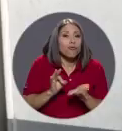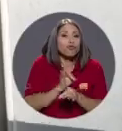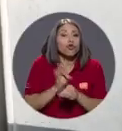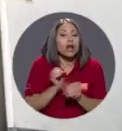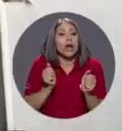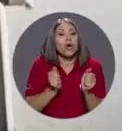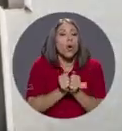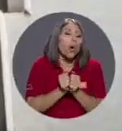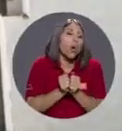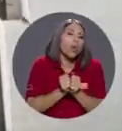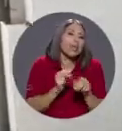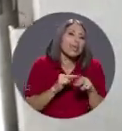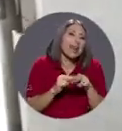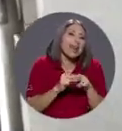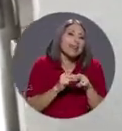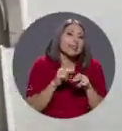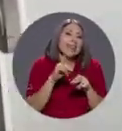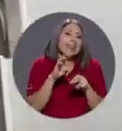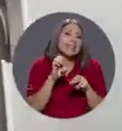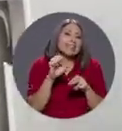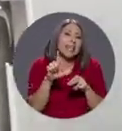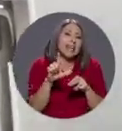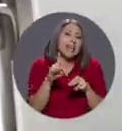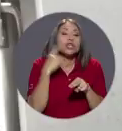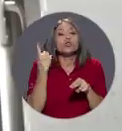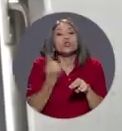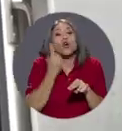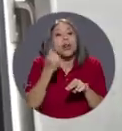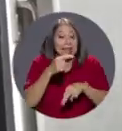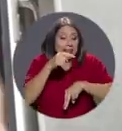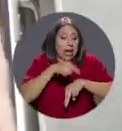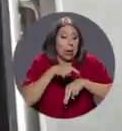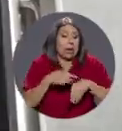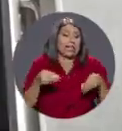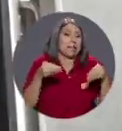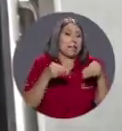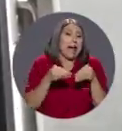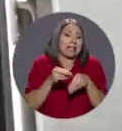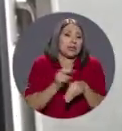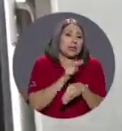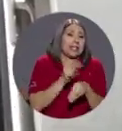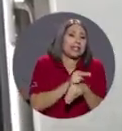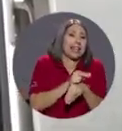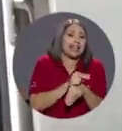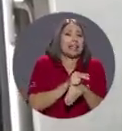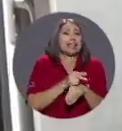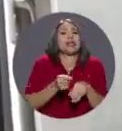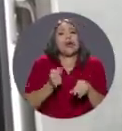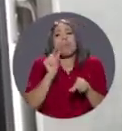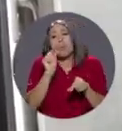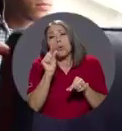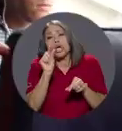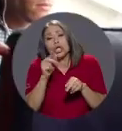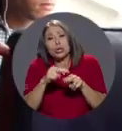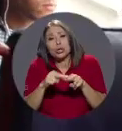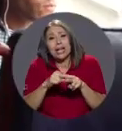trenes diésel, en horarios, únicamente en horas pico, con frecuencias muy bajas y con disponibilidad de equipo también